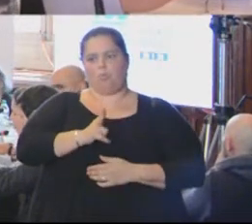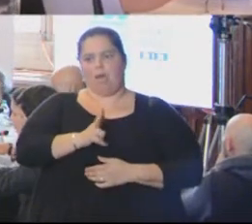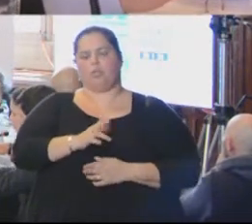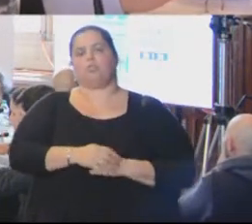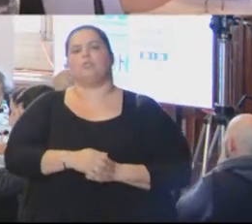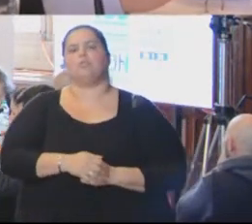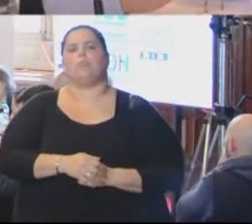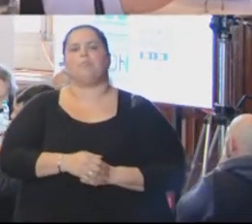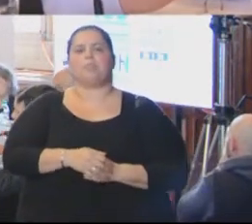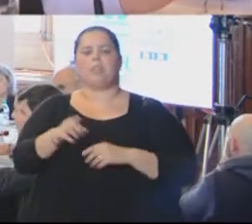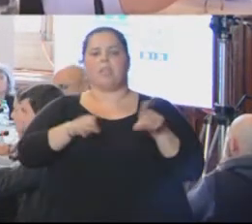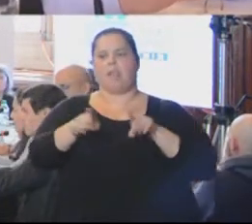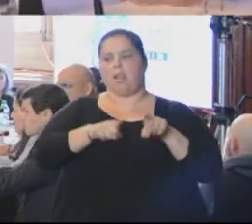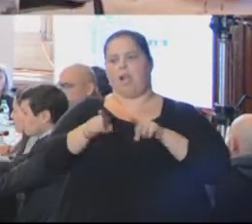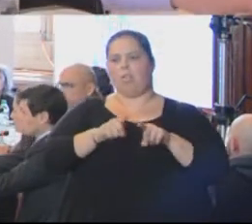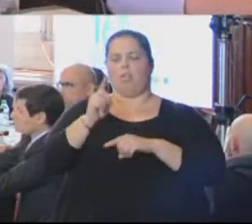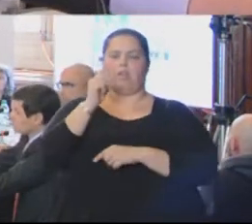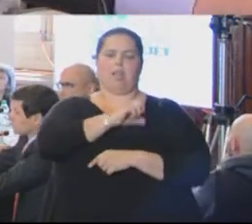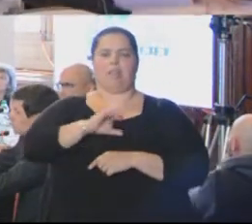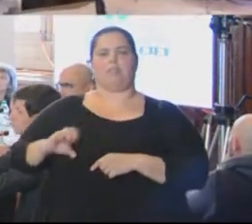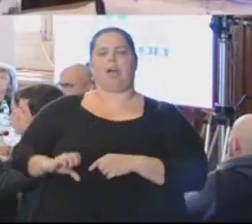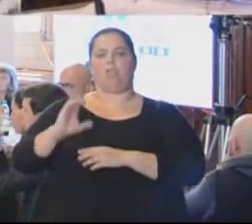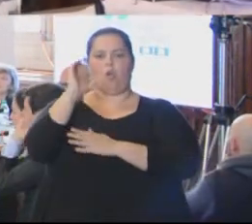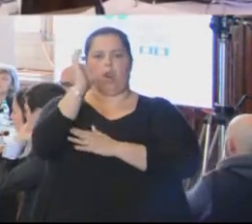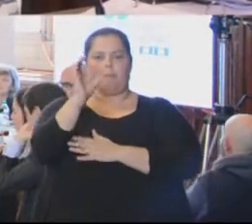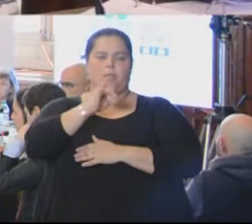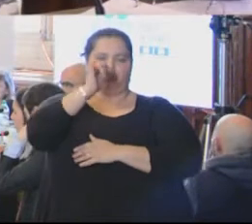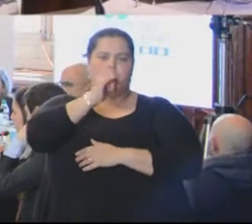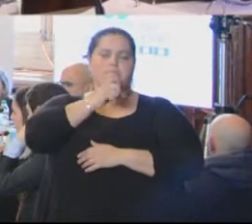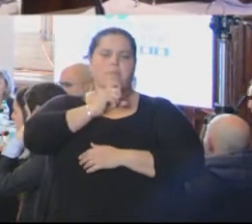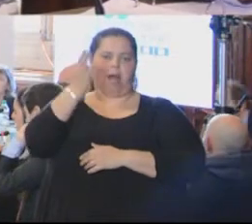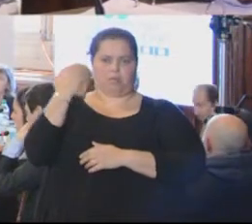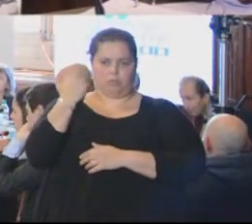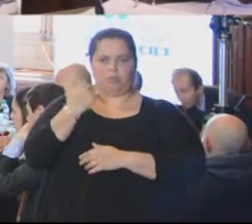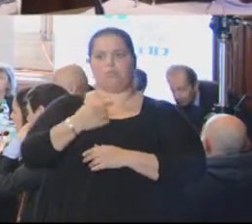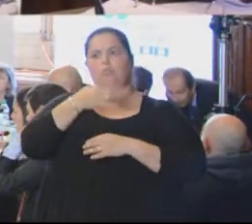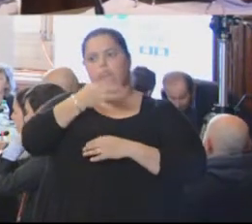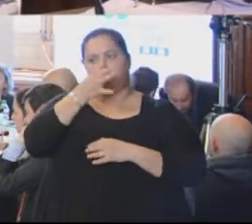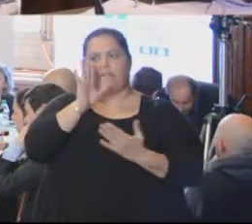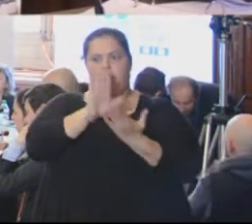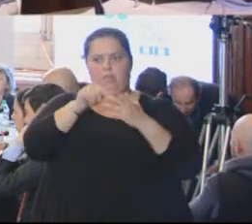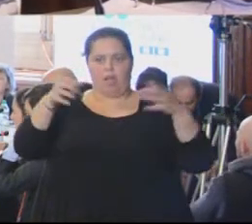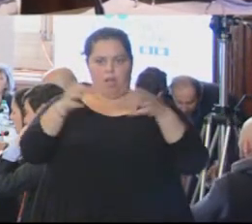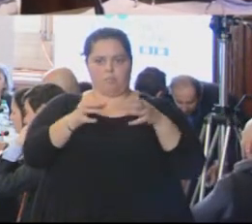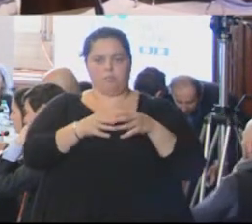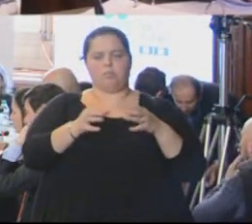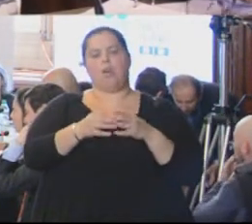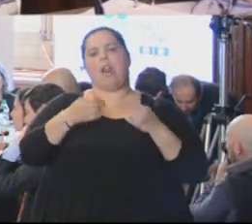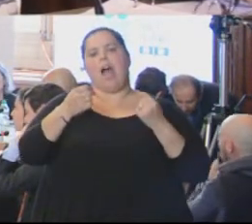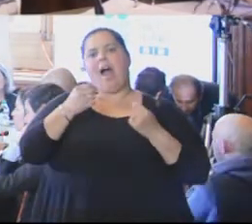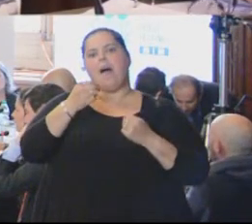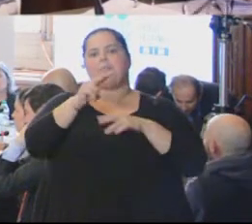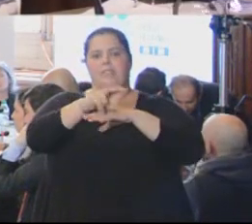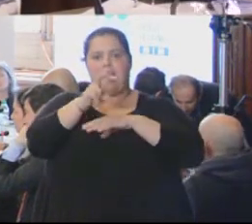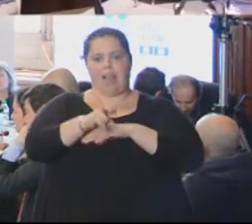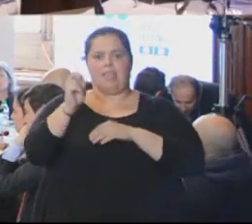colombiano. Como se informó el pasado mes de marzo en el periodo ordinario de sesiones ante la CIDH, la Fiscalía General de la Nación diseñó